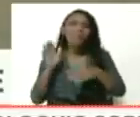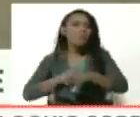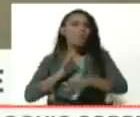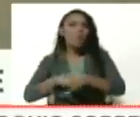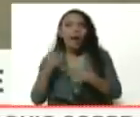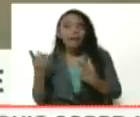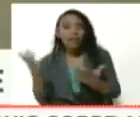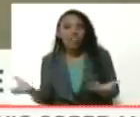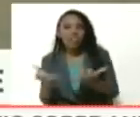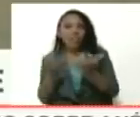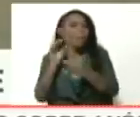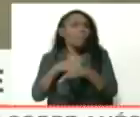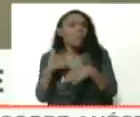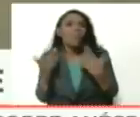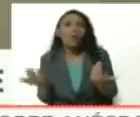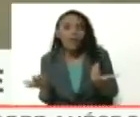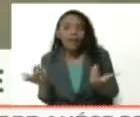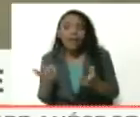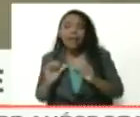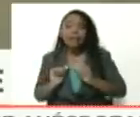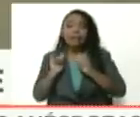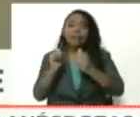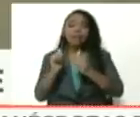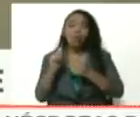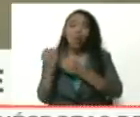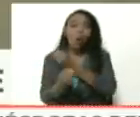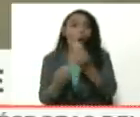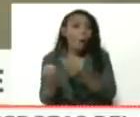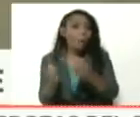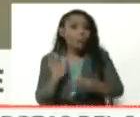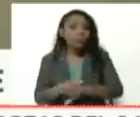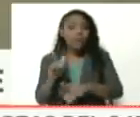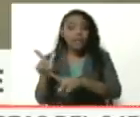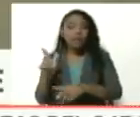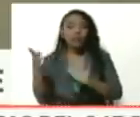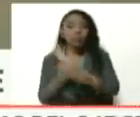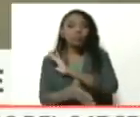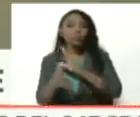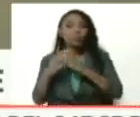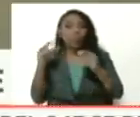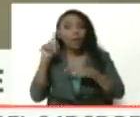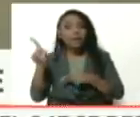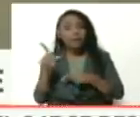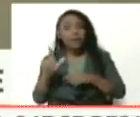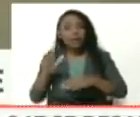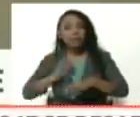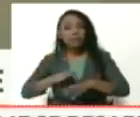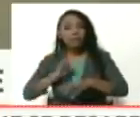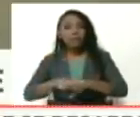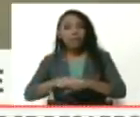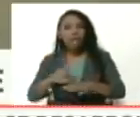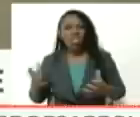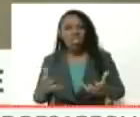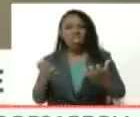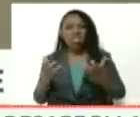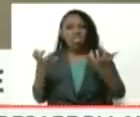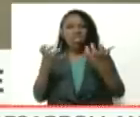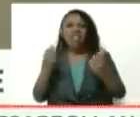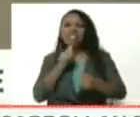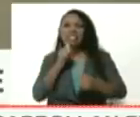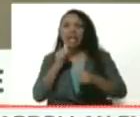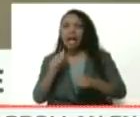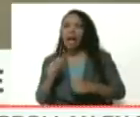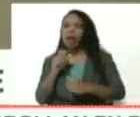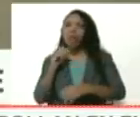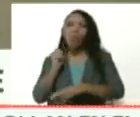del fuego, las causas del inicio del fuego y sobre todo las causas de la propagación de ese fuego